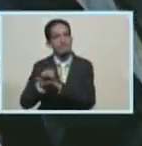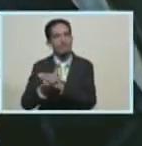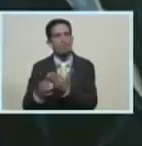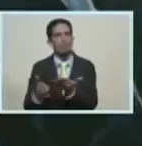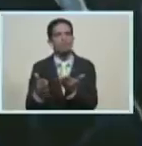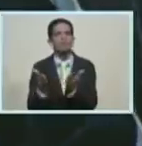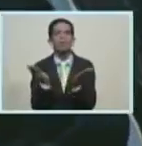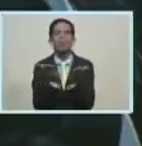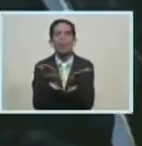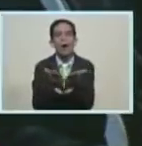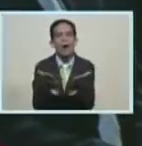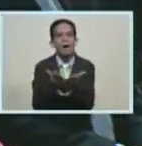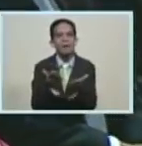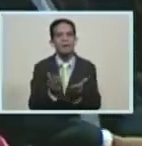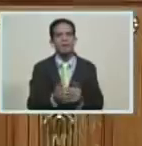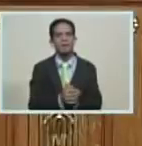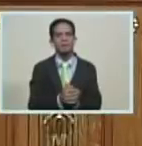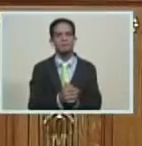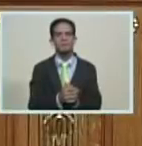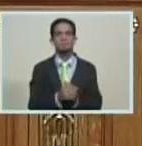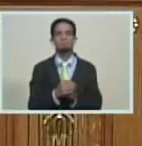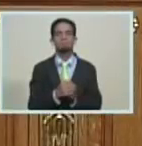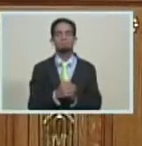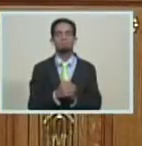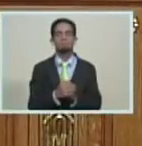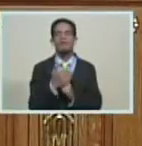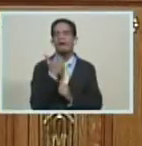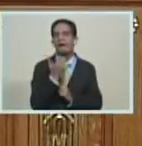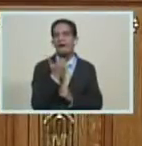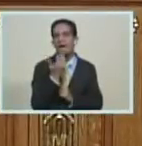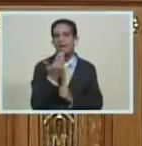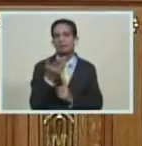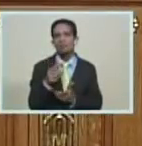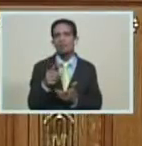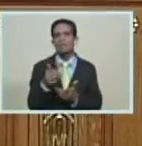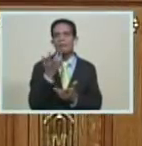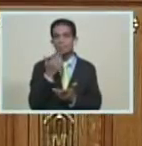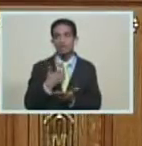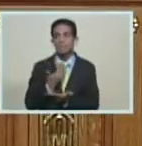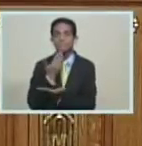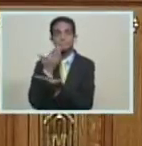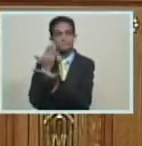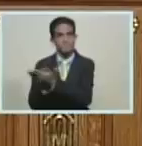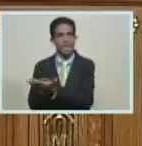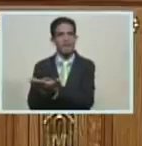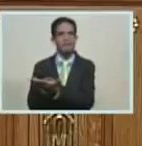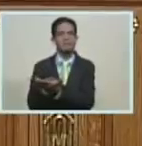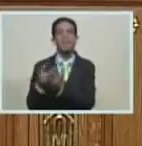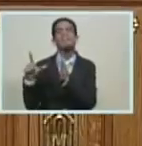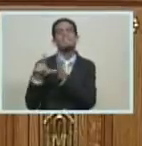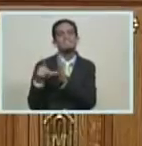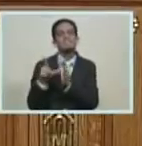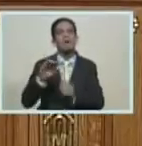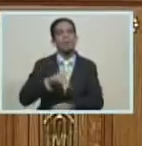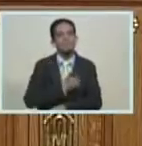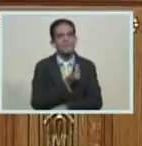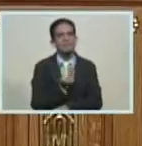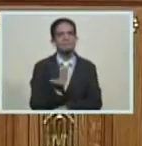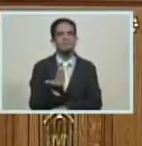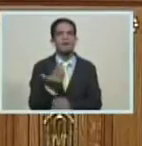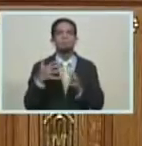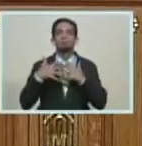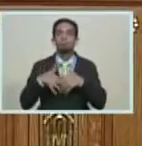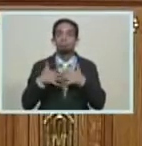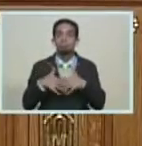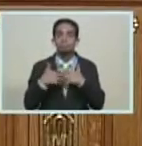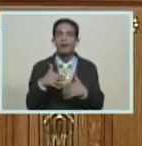una escuela, un CDI, un ambulatorio, un liceo, una universidad, una fábrica.